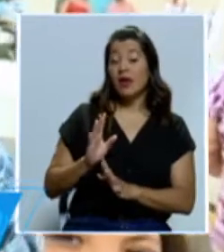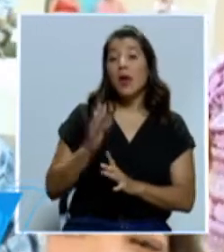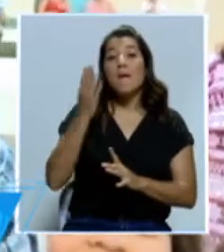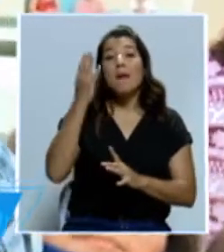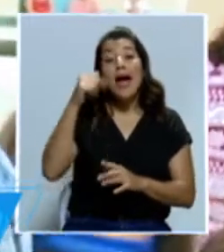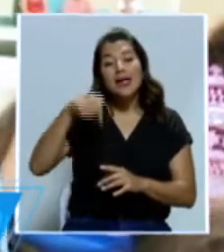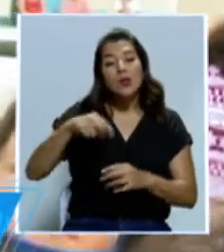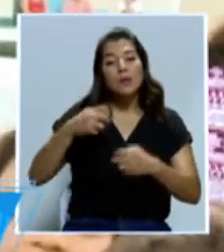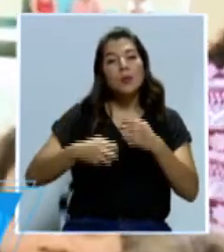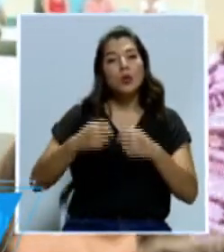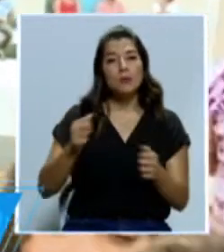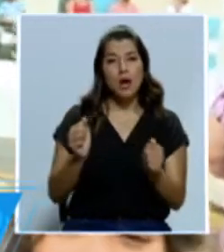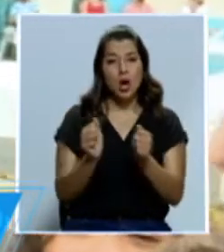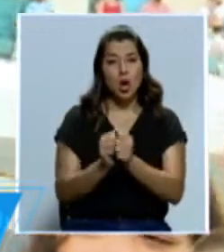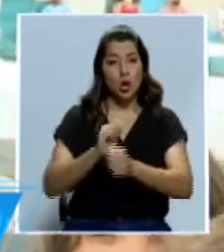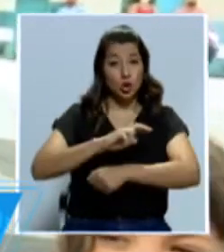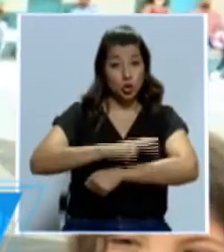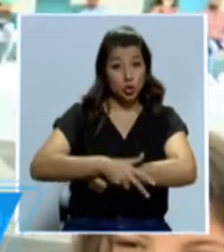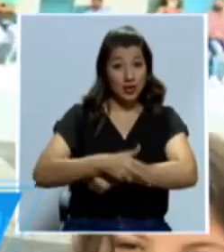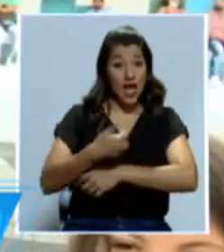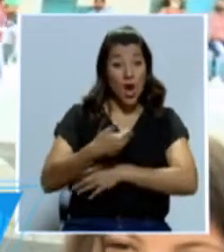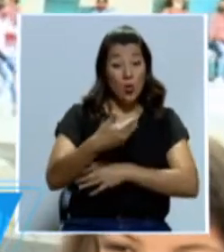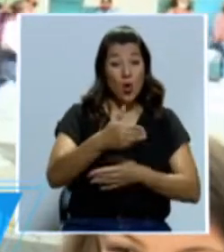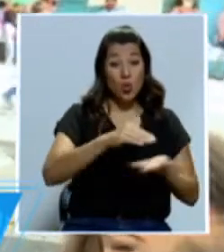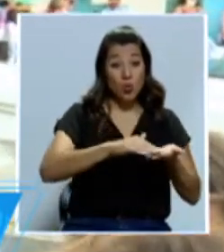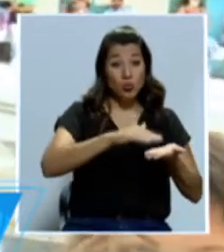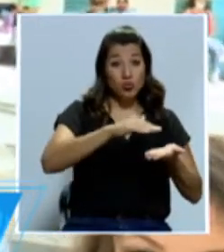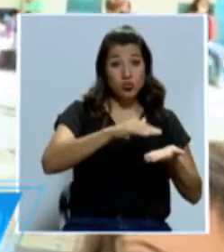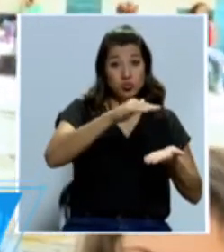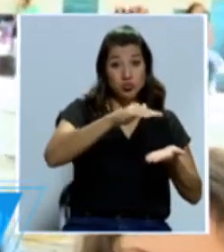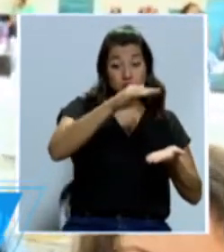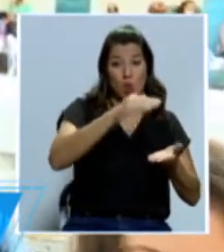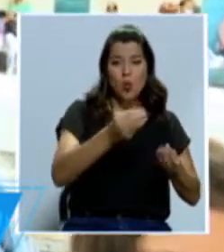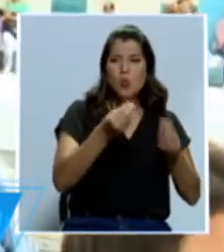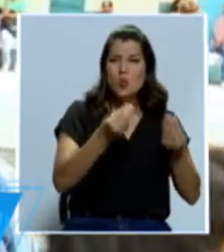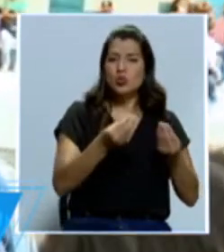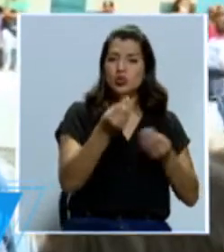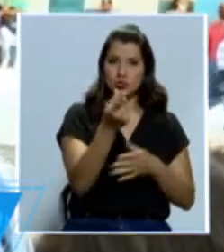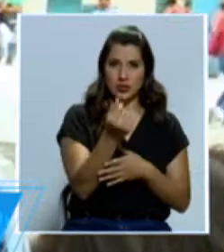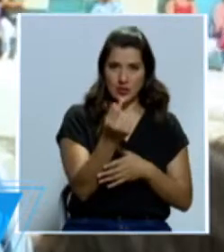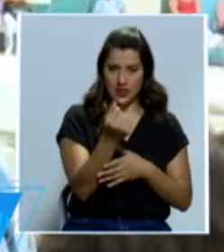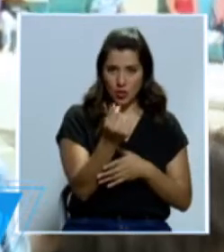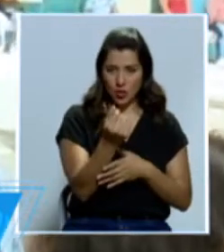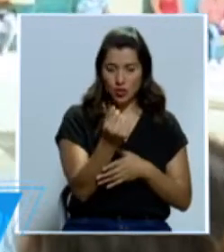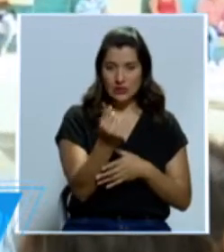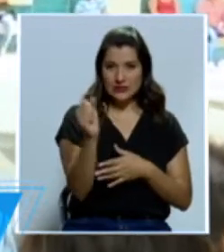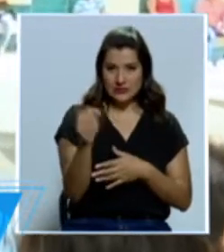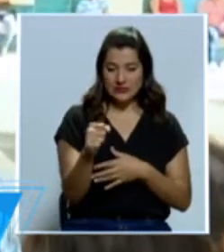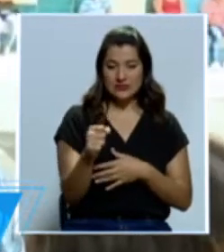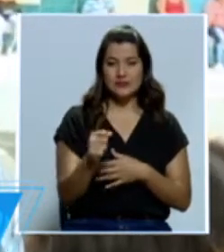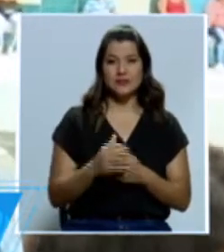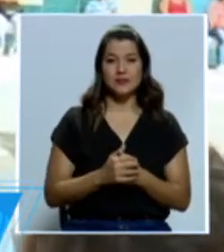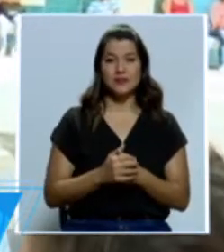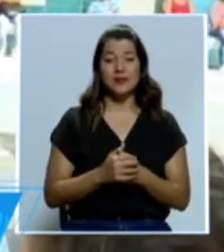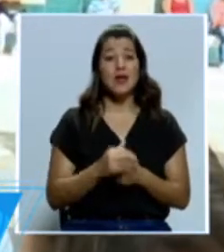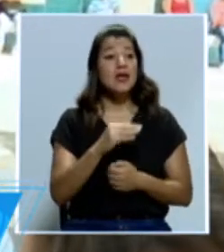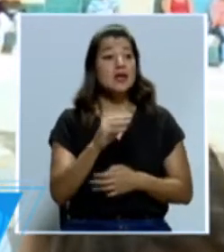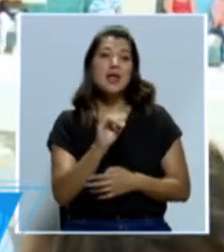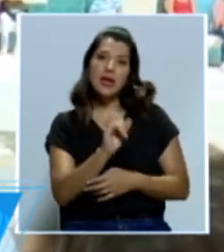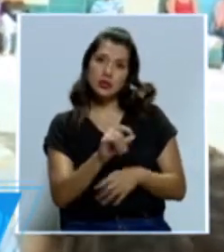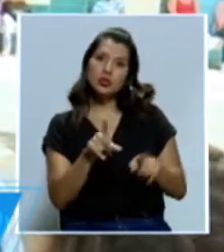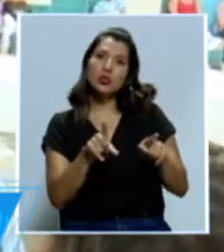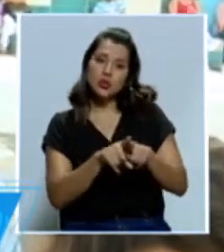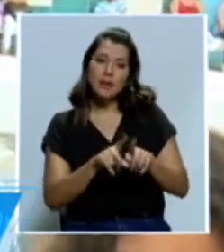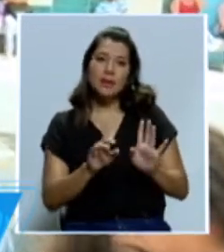con la lotería. Cuando hay acumulaciones son miles de plata o cienes, mucho dinero. Y eso también